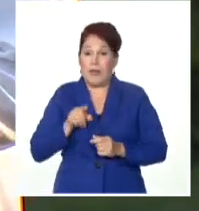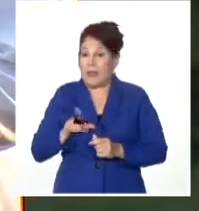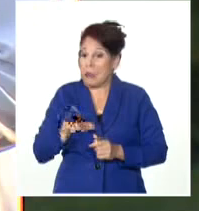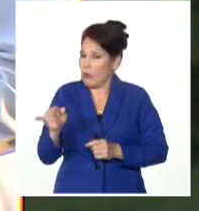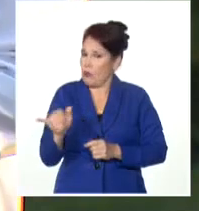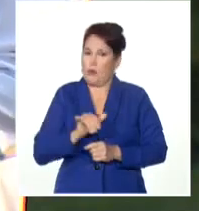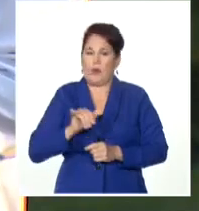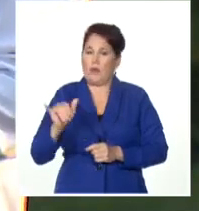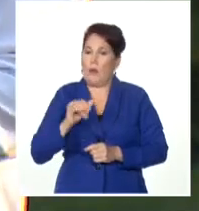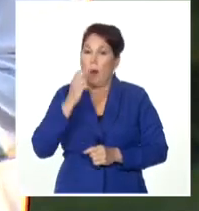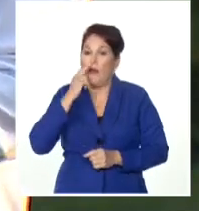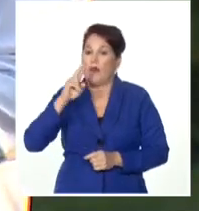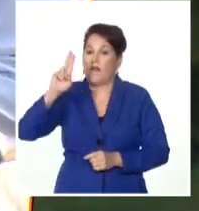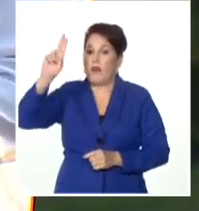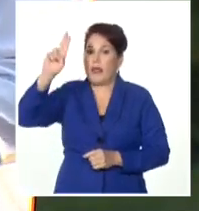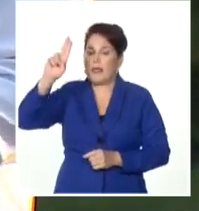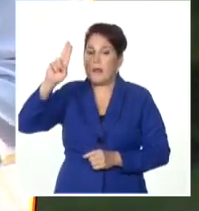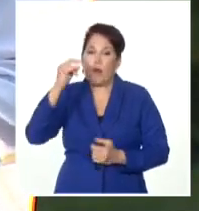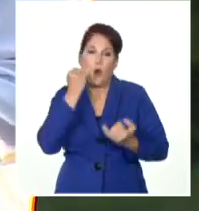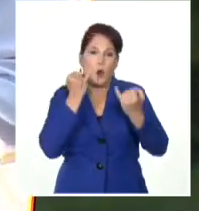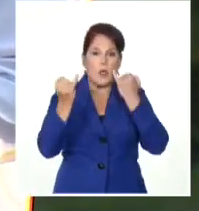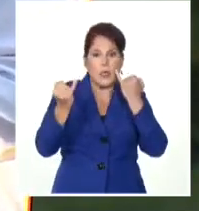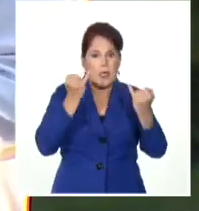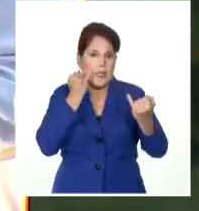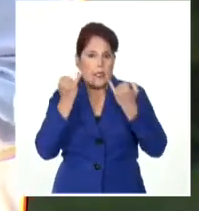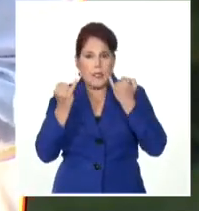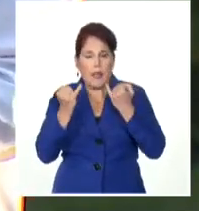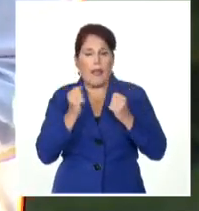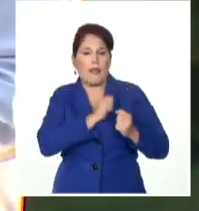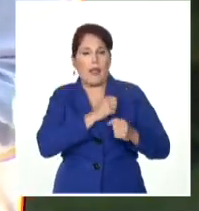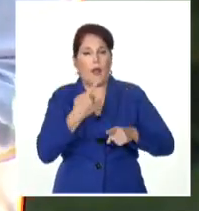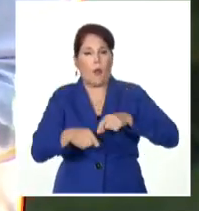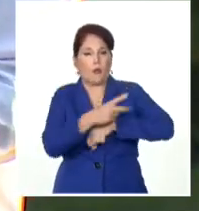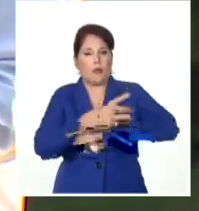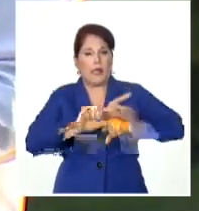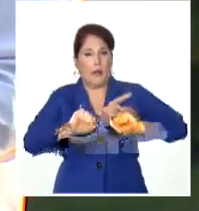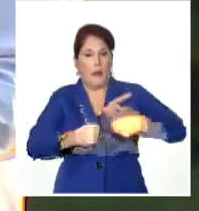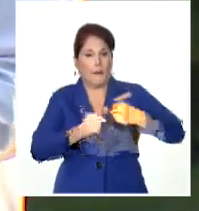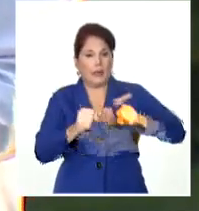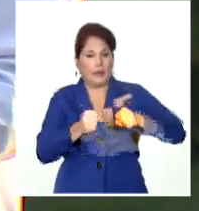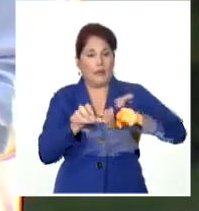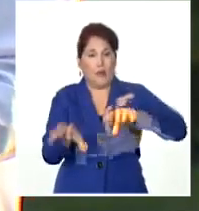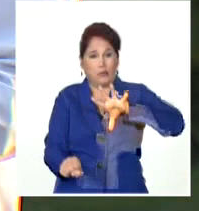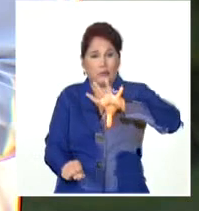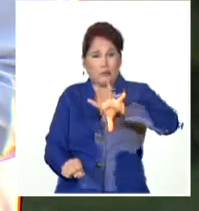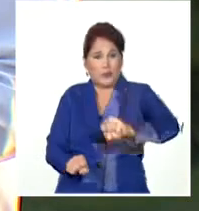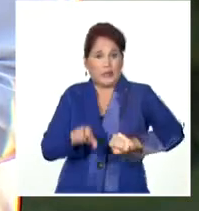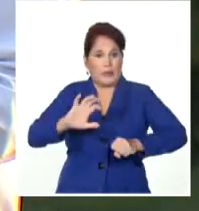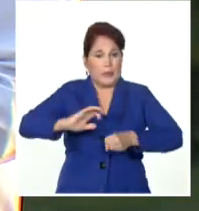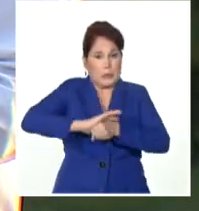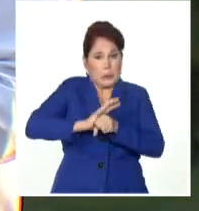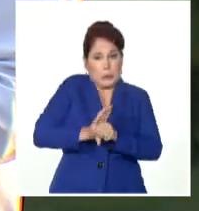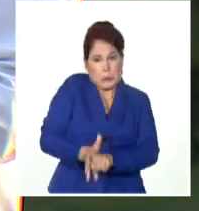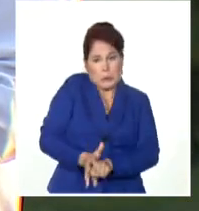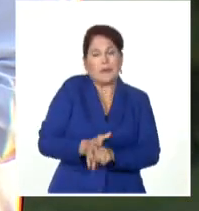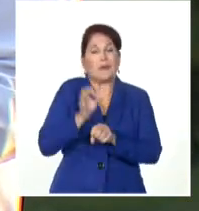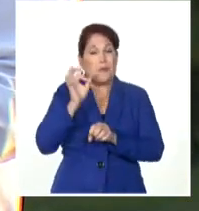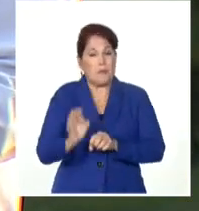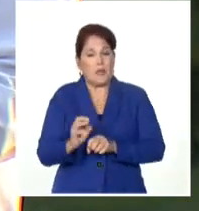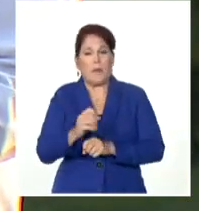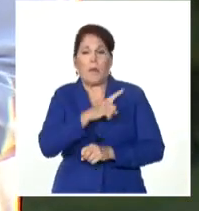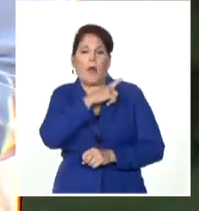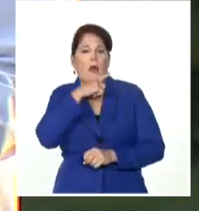expresión, además, del interés confeso de la fuerza del capitalismo internacional por aplastar a la naciente